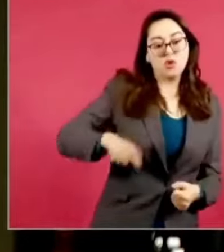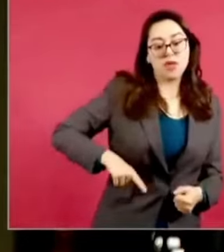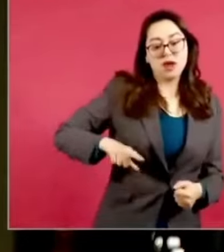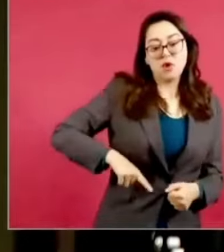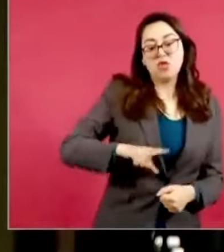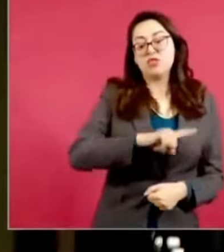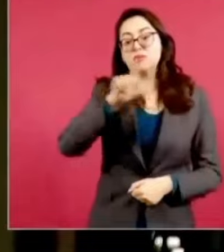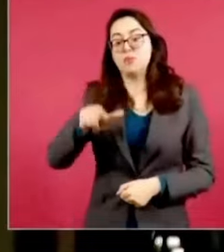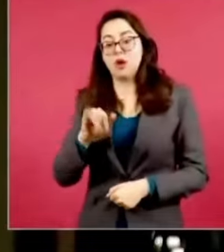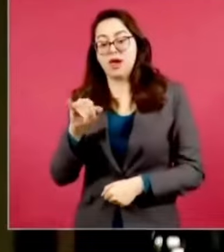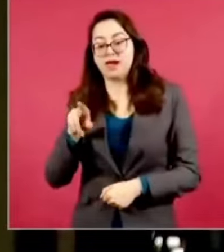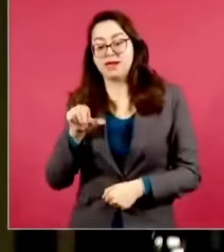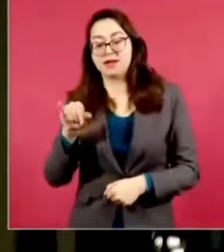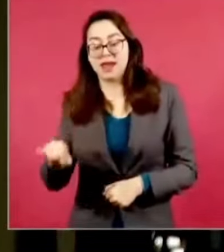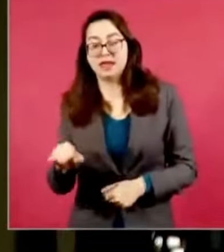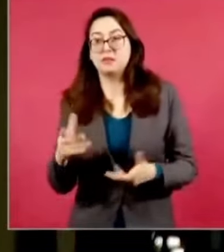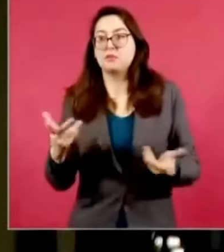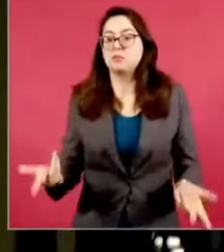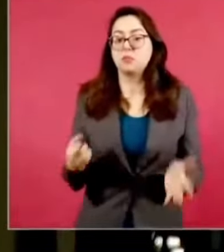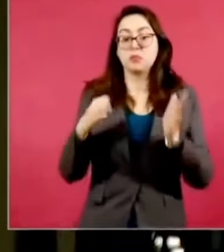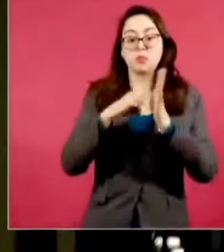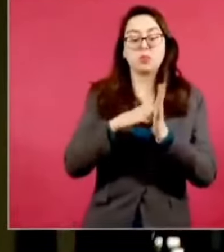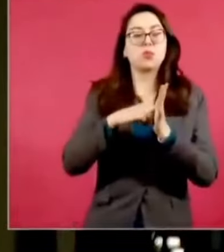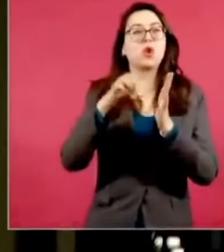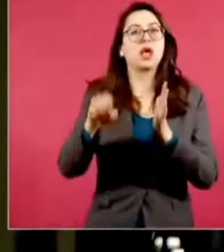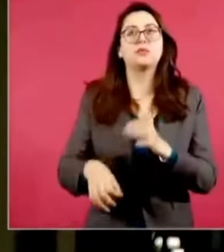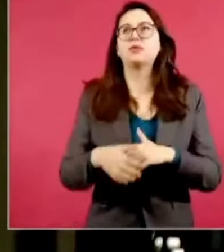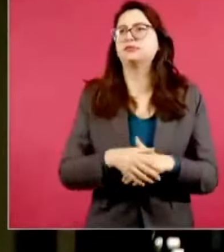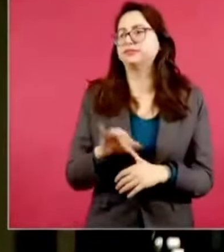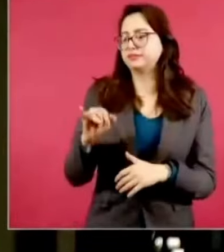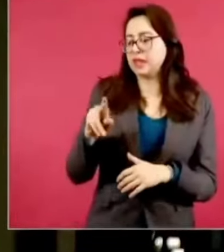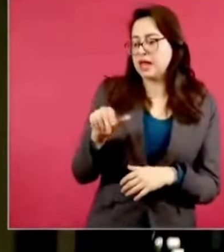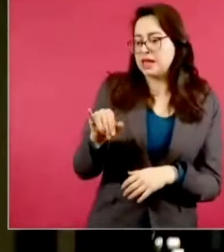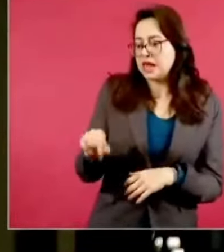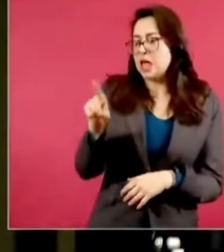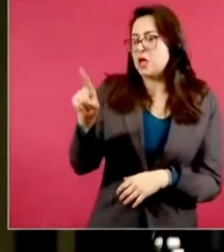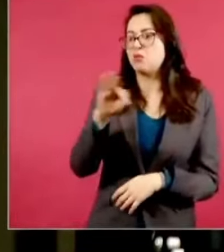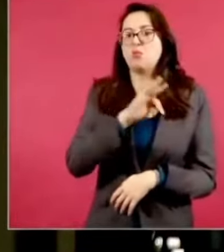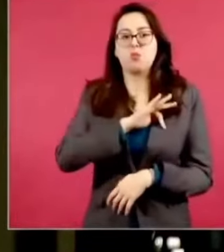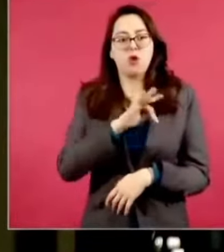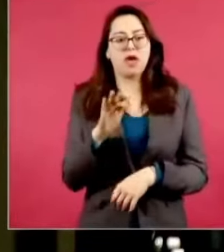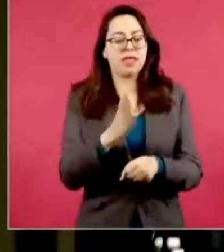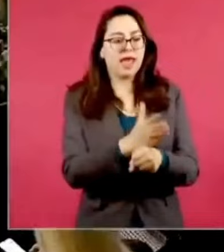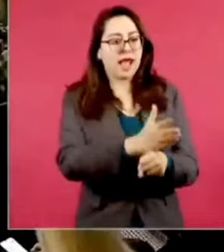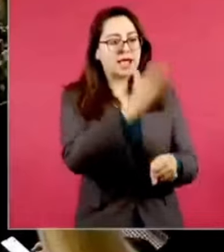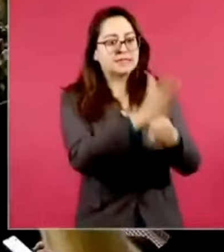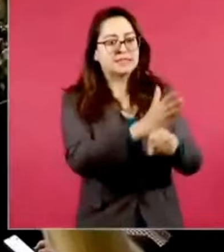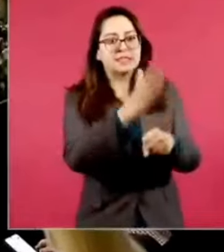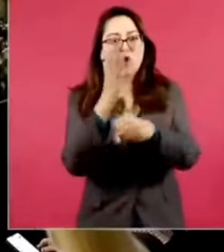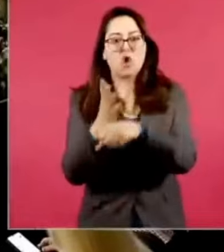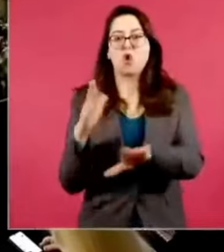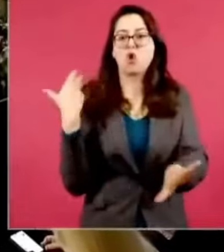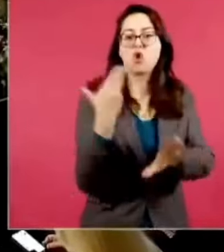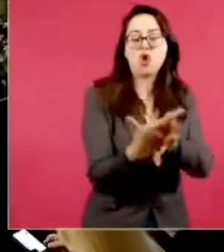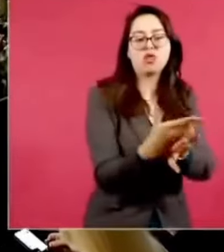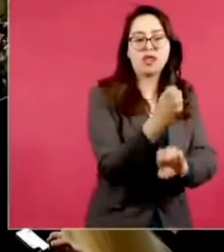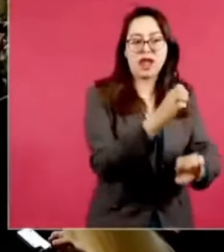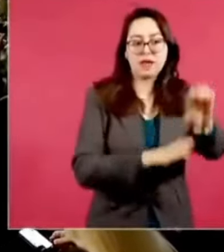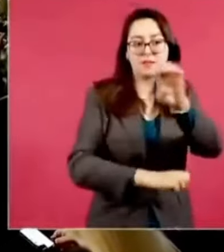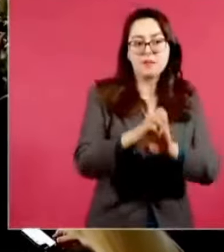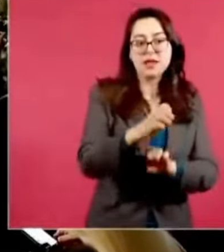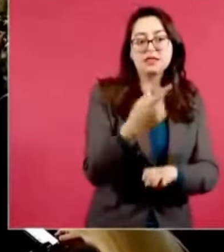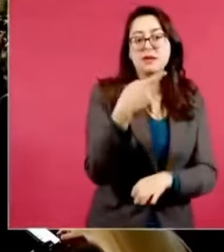no protegen tus datos, a entidades privadas que no protegen los datos personales y les cobra millones. Pero el Instituto de Transparencia